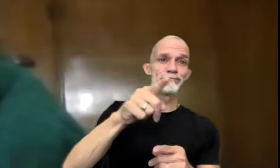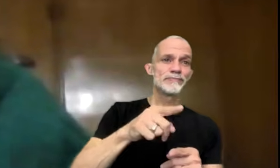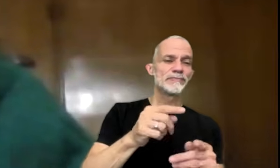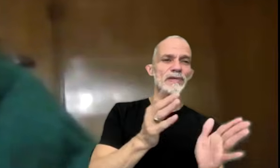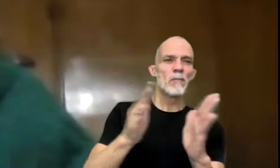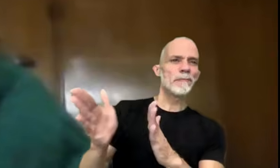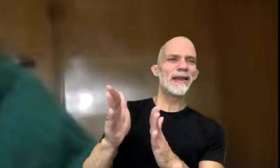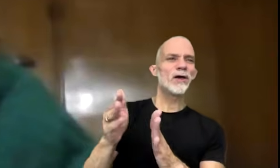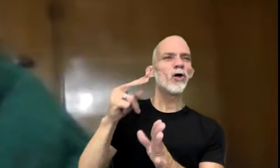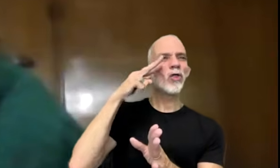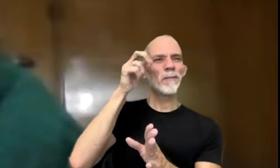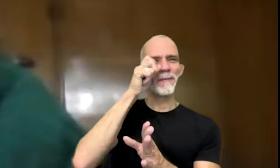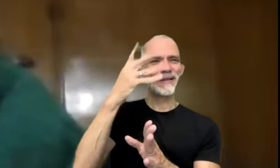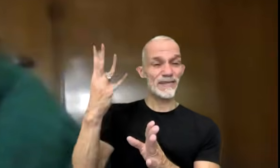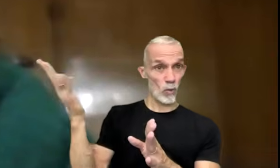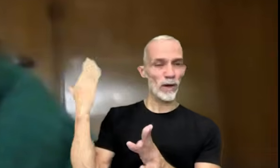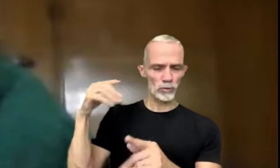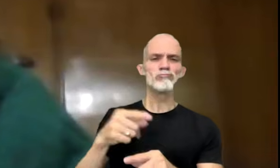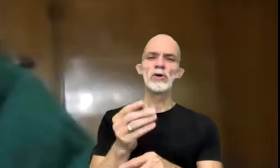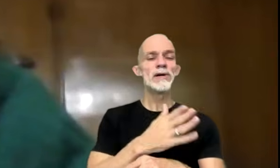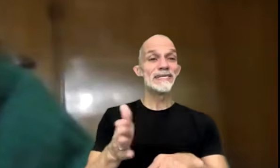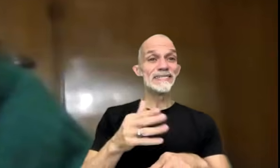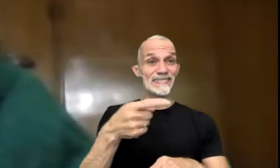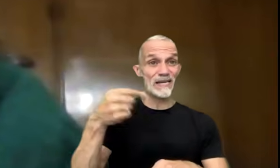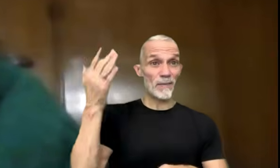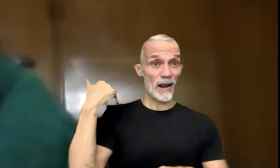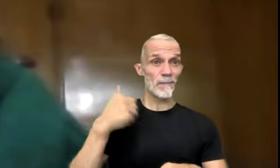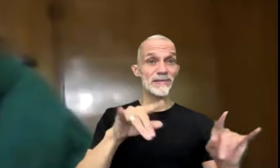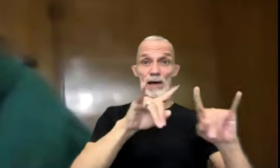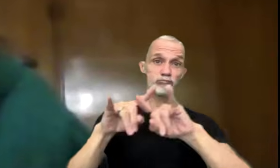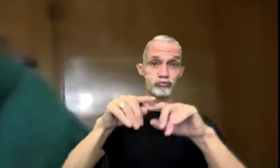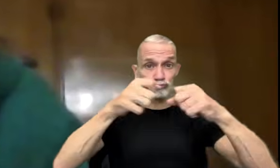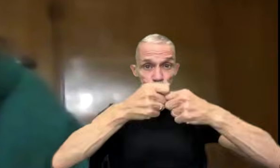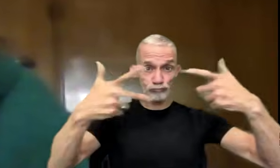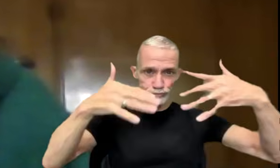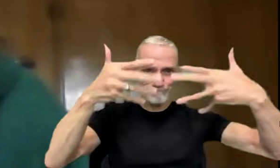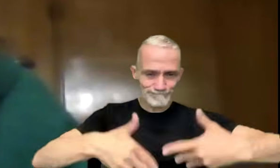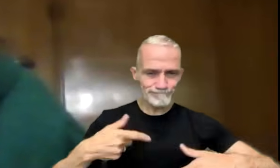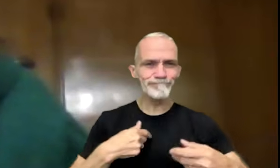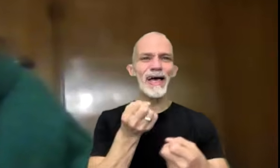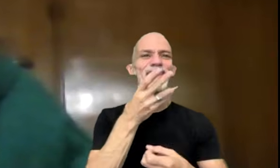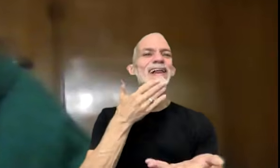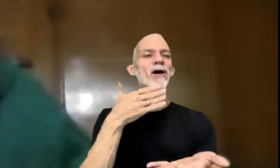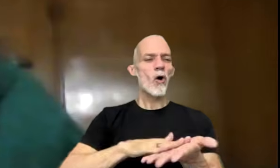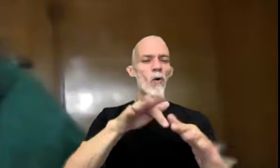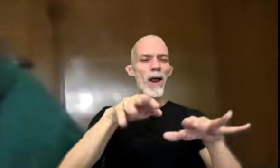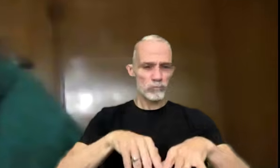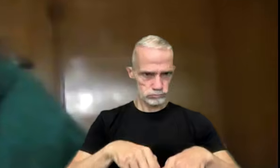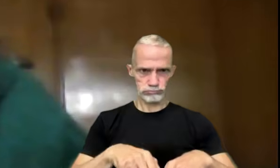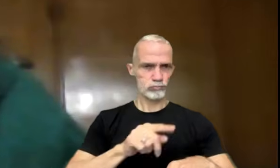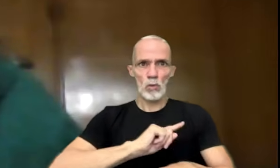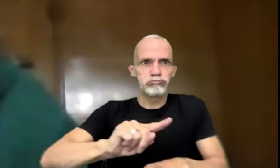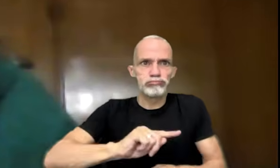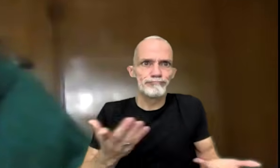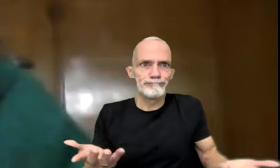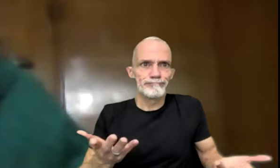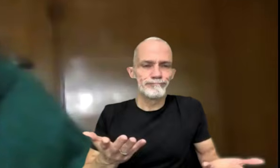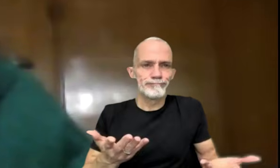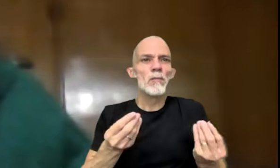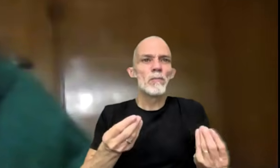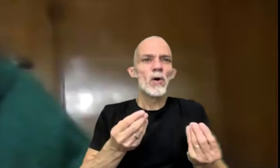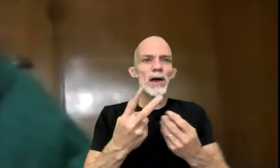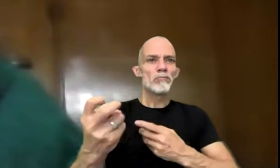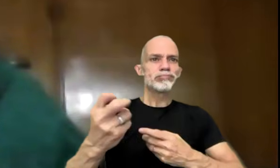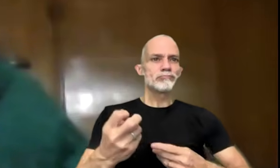periodo 2024. La semana pasada ingresé al servicio web para hacer mi declaración jurada y no pude cargar la